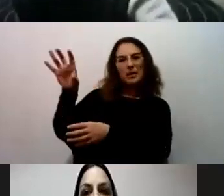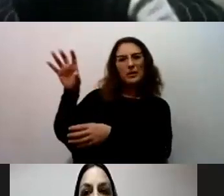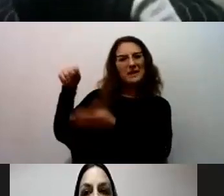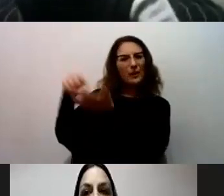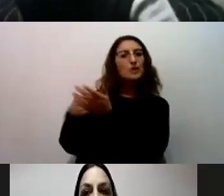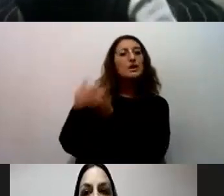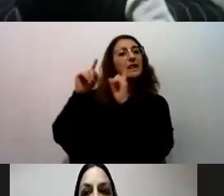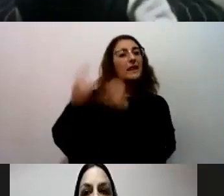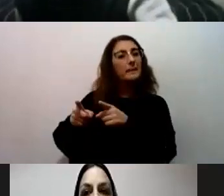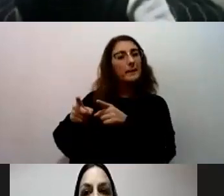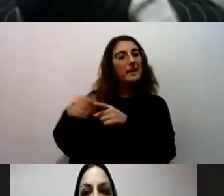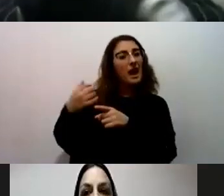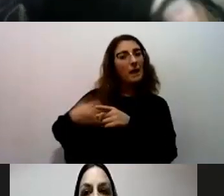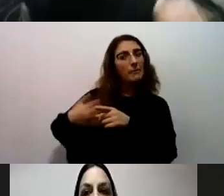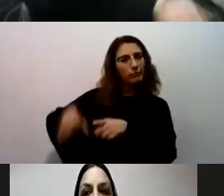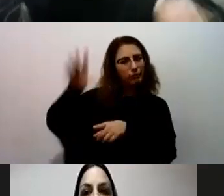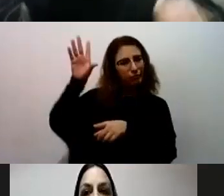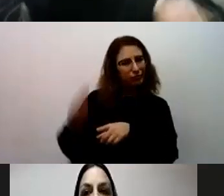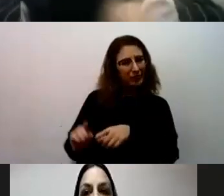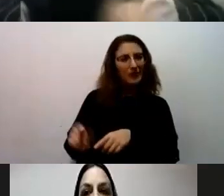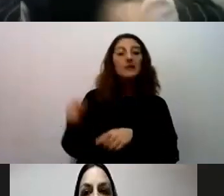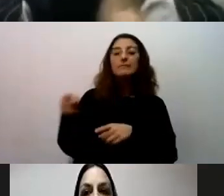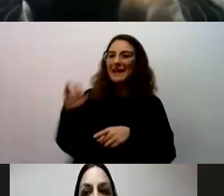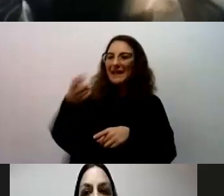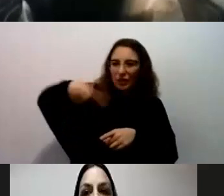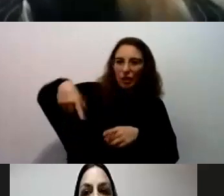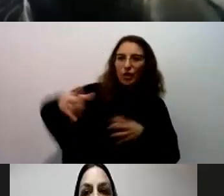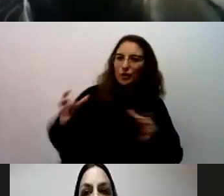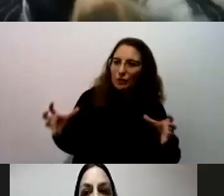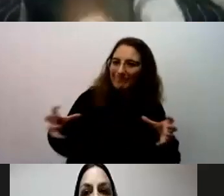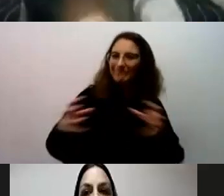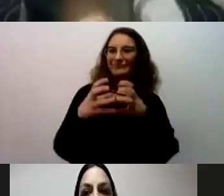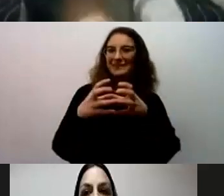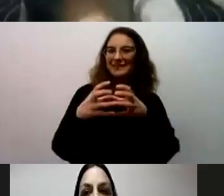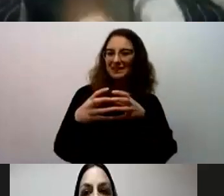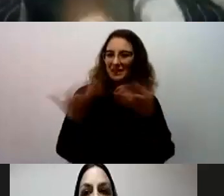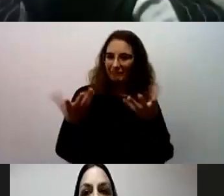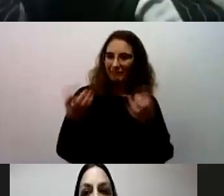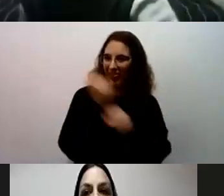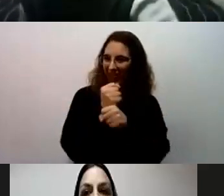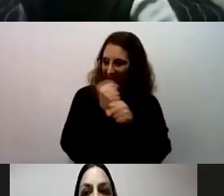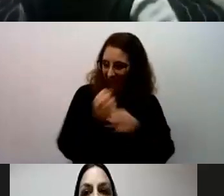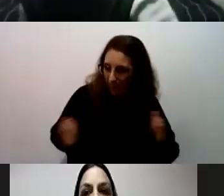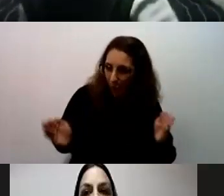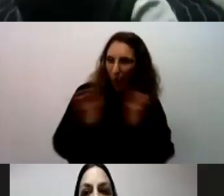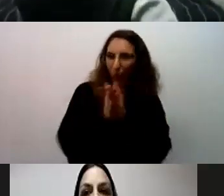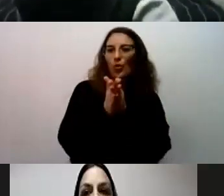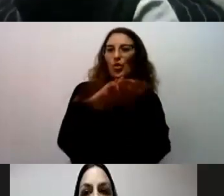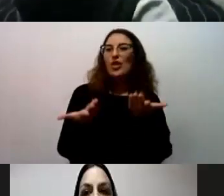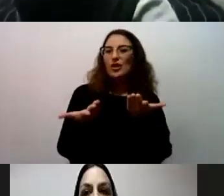que aunamos esfuerzos y podamos lograr desactivar total